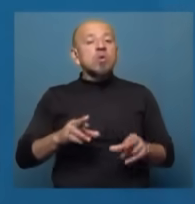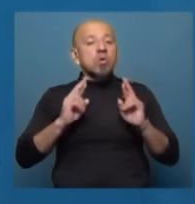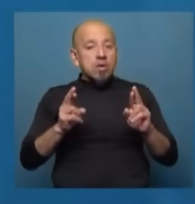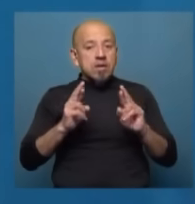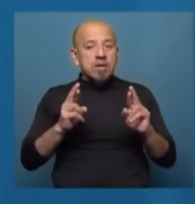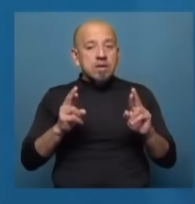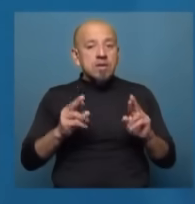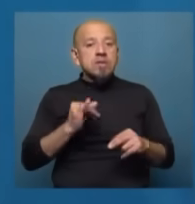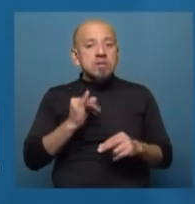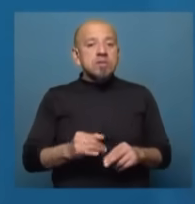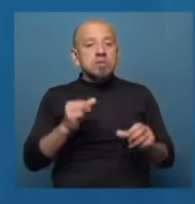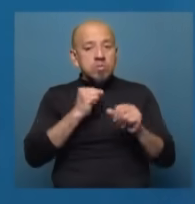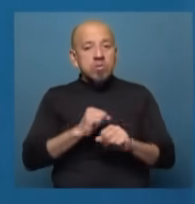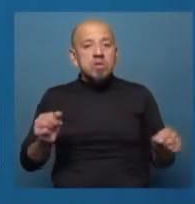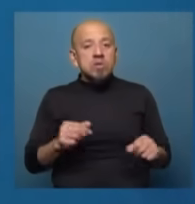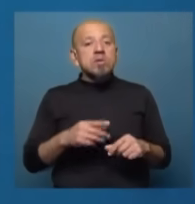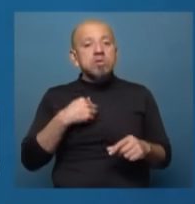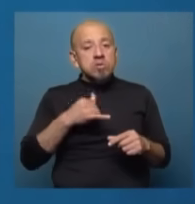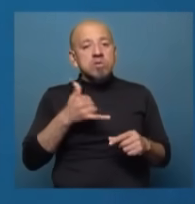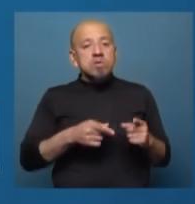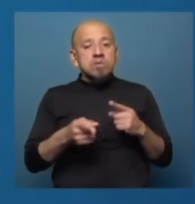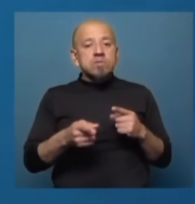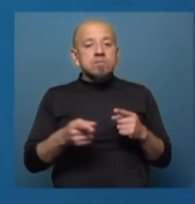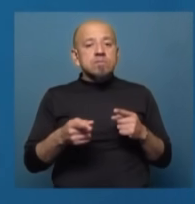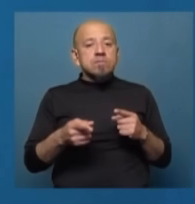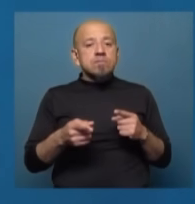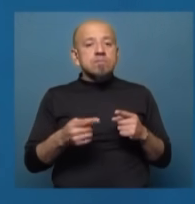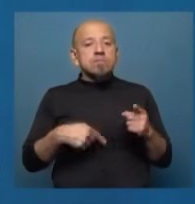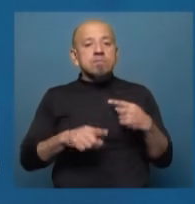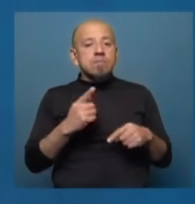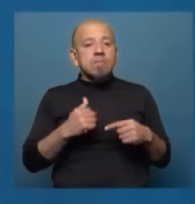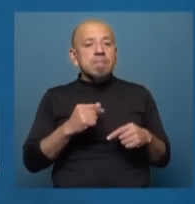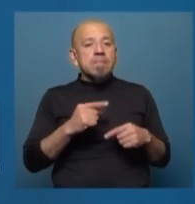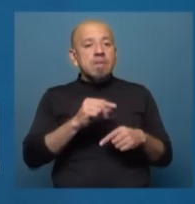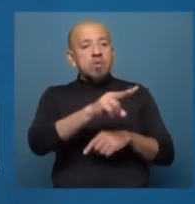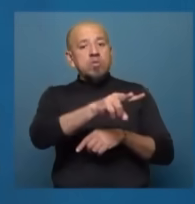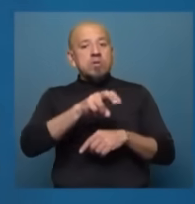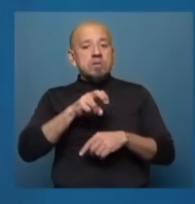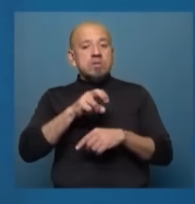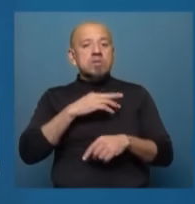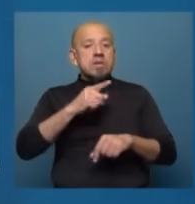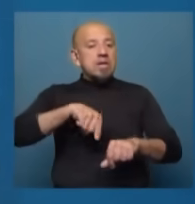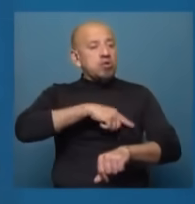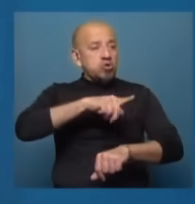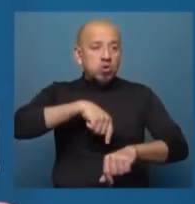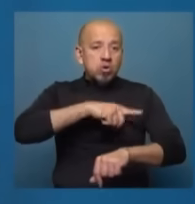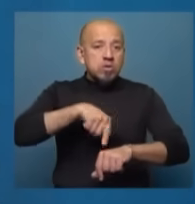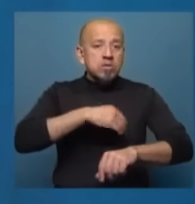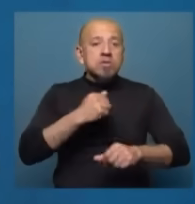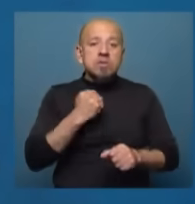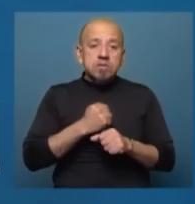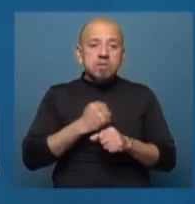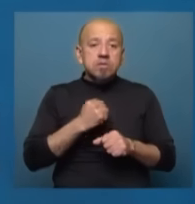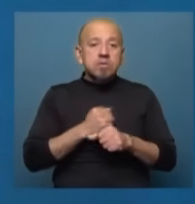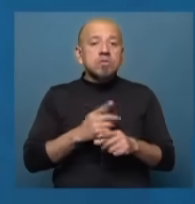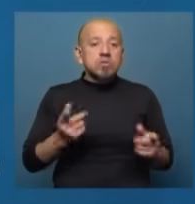se pudiera rever esto de que tuviéramos un un un ingreso un poco más acorde a la cantidad de horas y lo que ponemos No